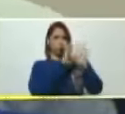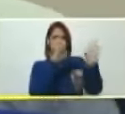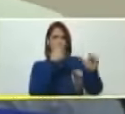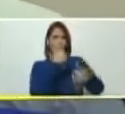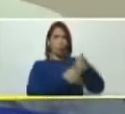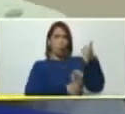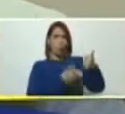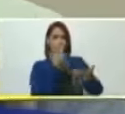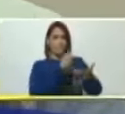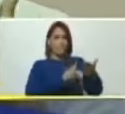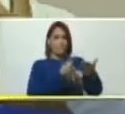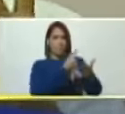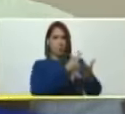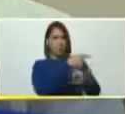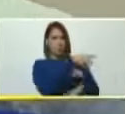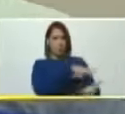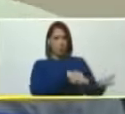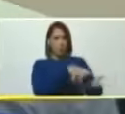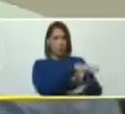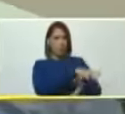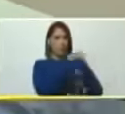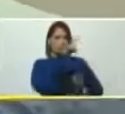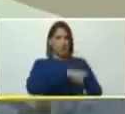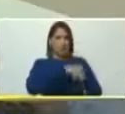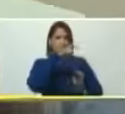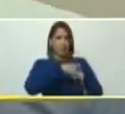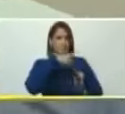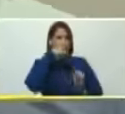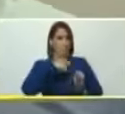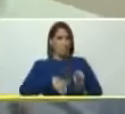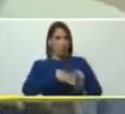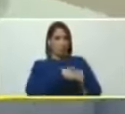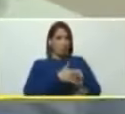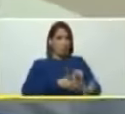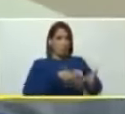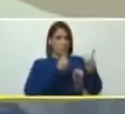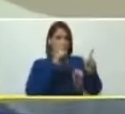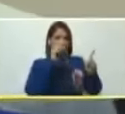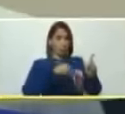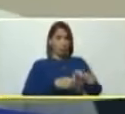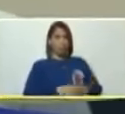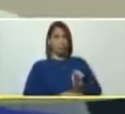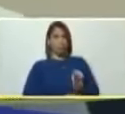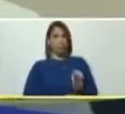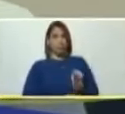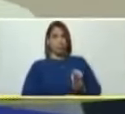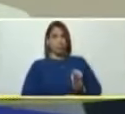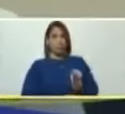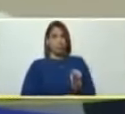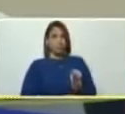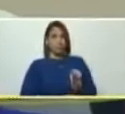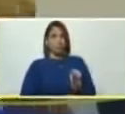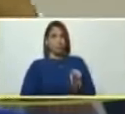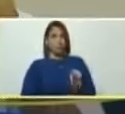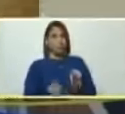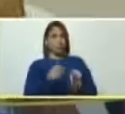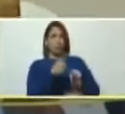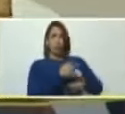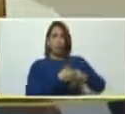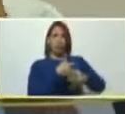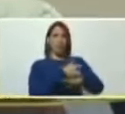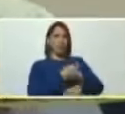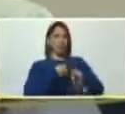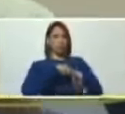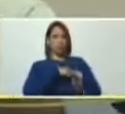es el mapa de la problemática, de la necesidad de la gente. Esto nos va a permitir, nos está permitiendo ya, presidente, no gobernar por lo que